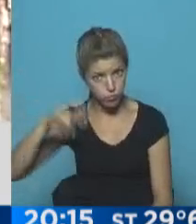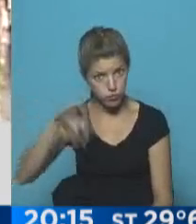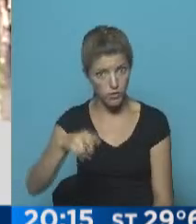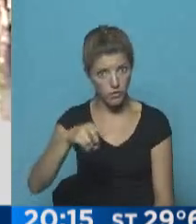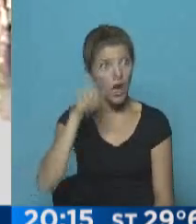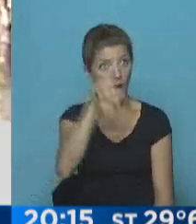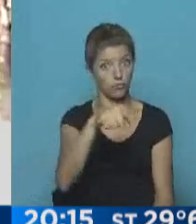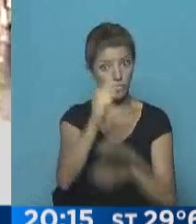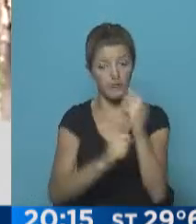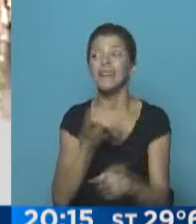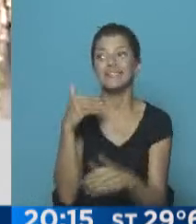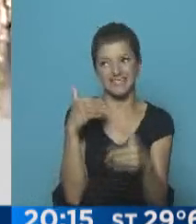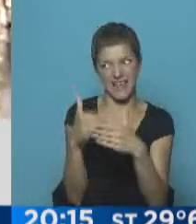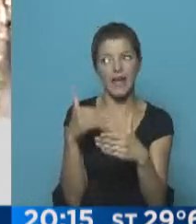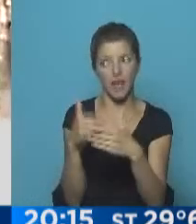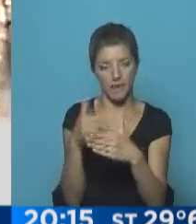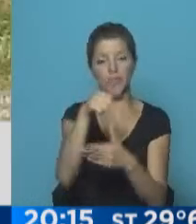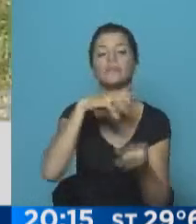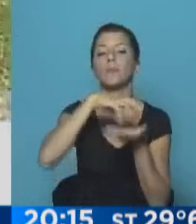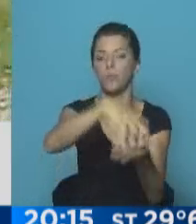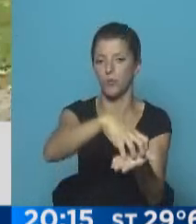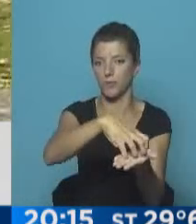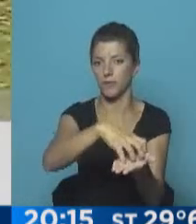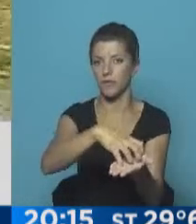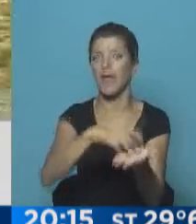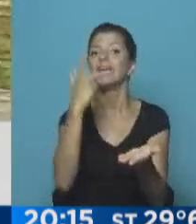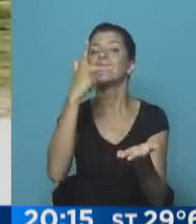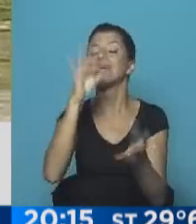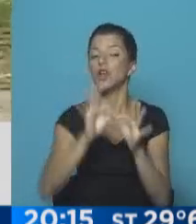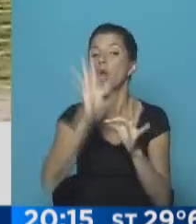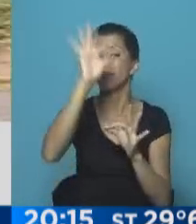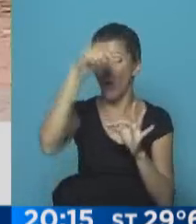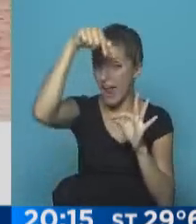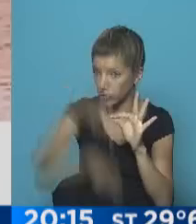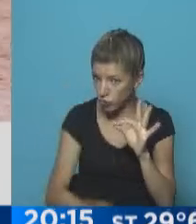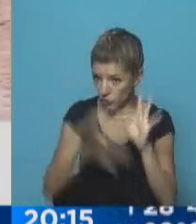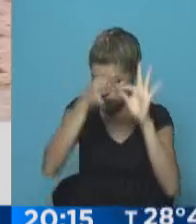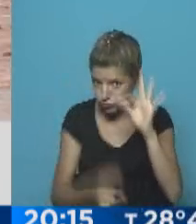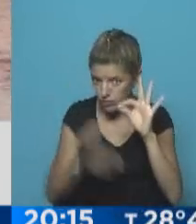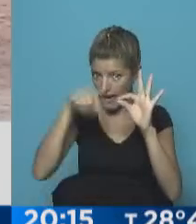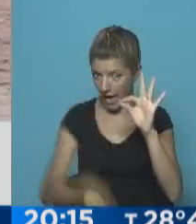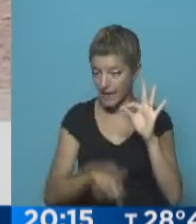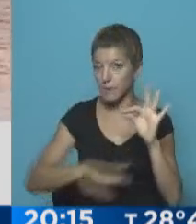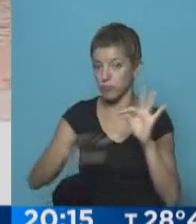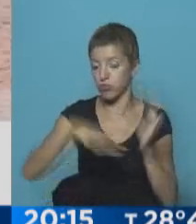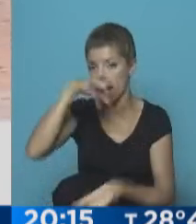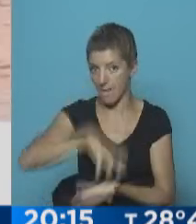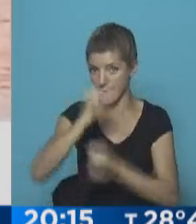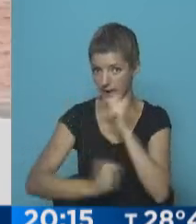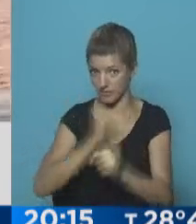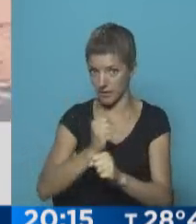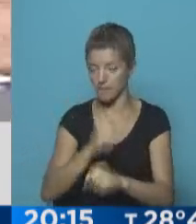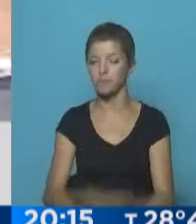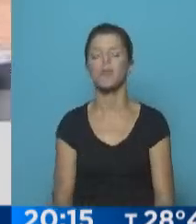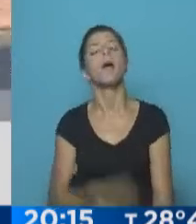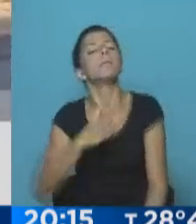ustedes. Cerca, esa Rosera está 3 kilómetros hacia el sur. Uh-huh. 3 kilómetros hacia el sur, como donde está el establecimiento Espaleti. Pero